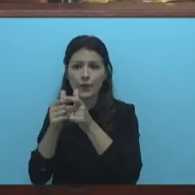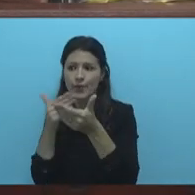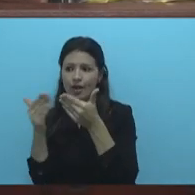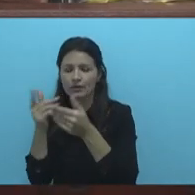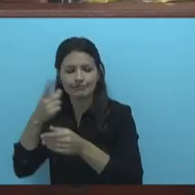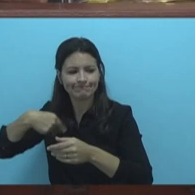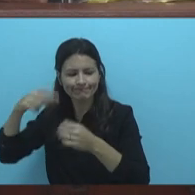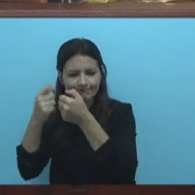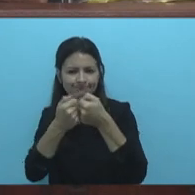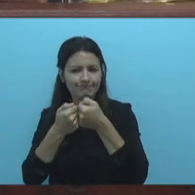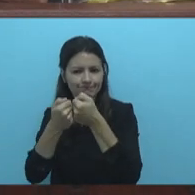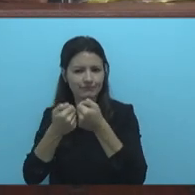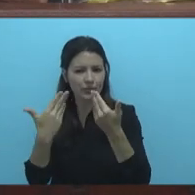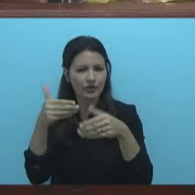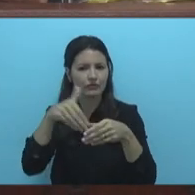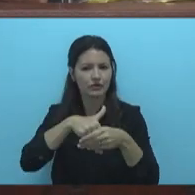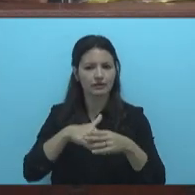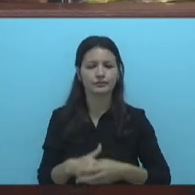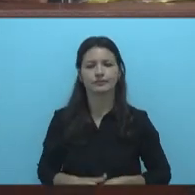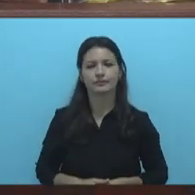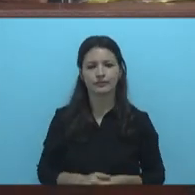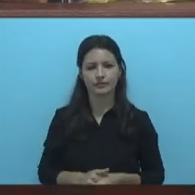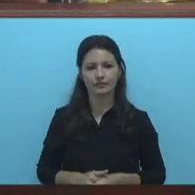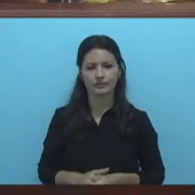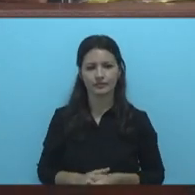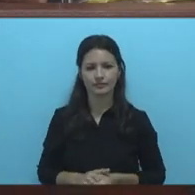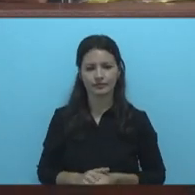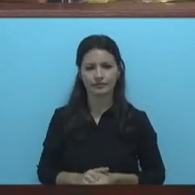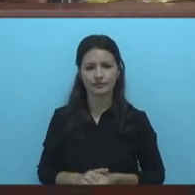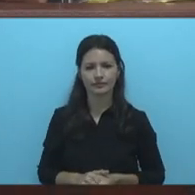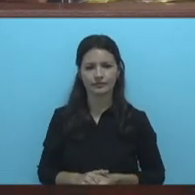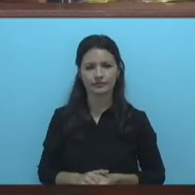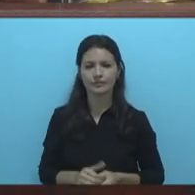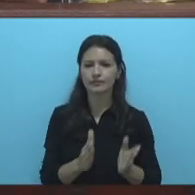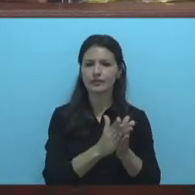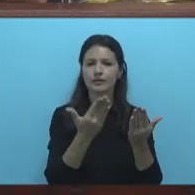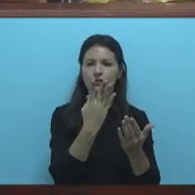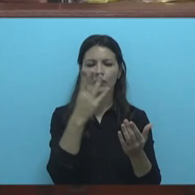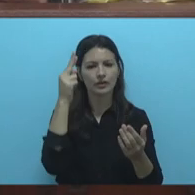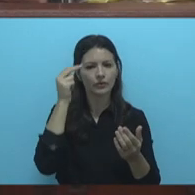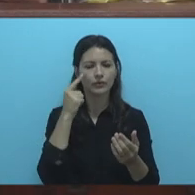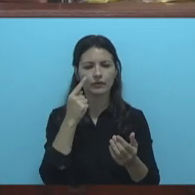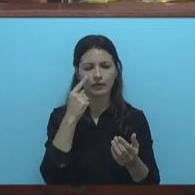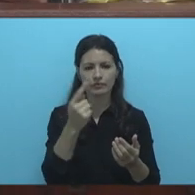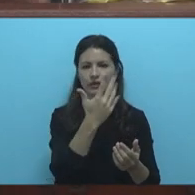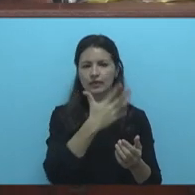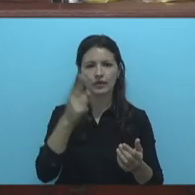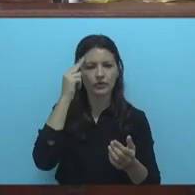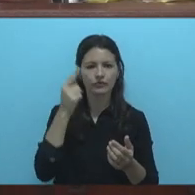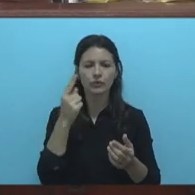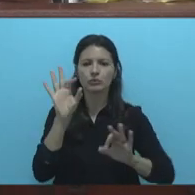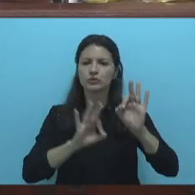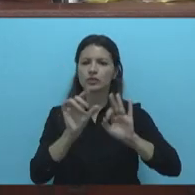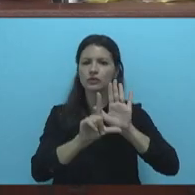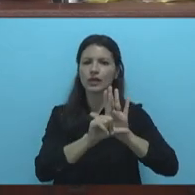Parlamentaria para ser tratados sobre tablas en la presente sesión. Es el expediente 49.591, un proyecto de ley del